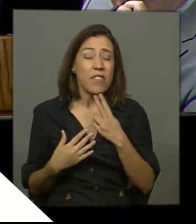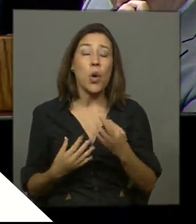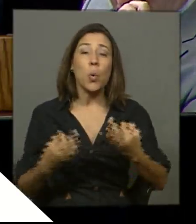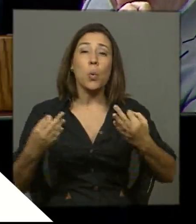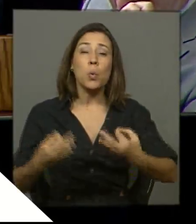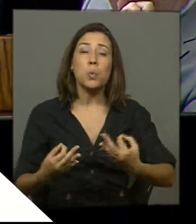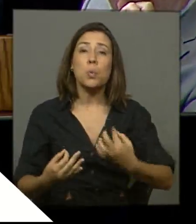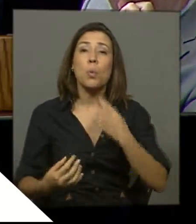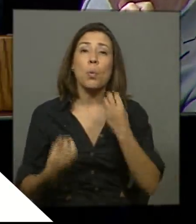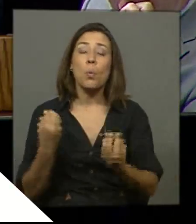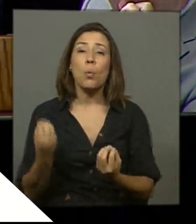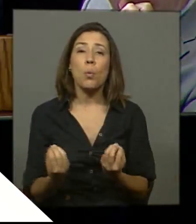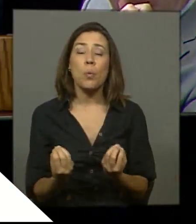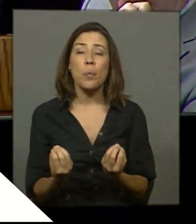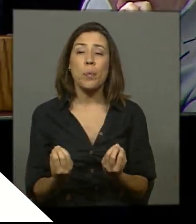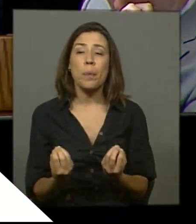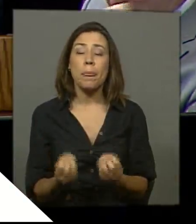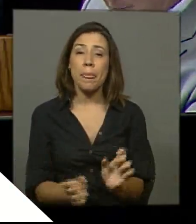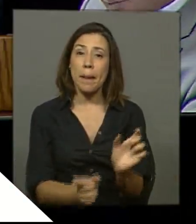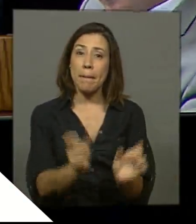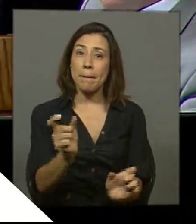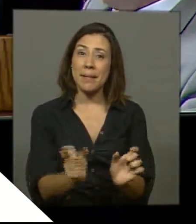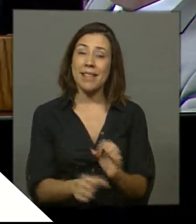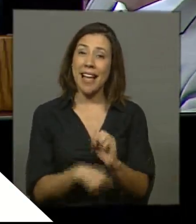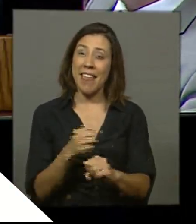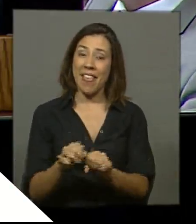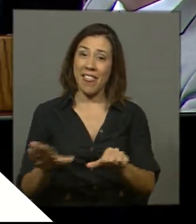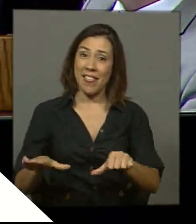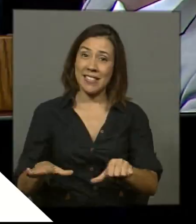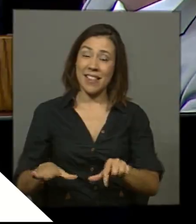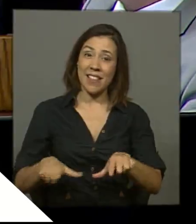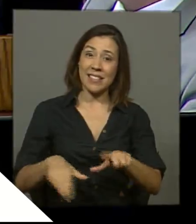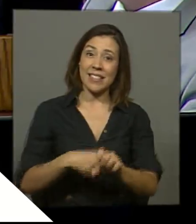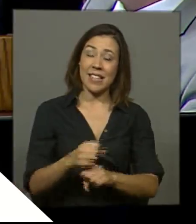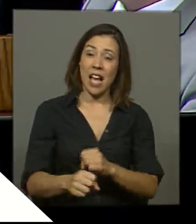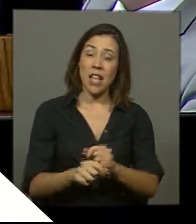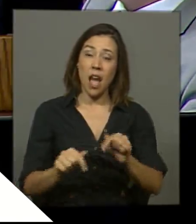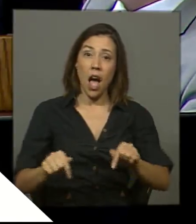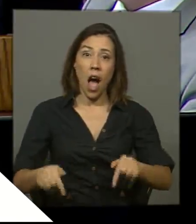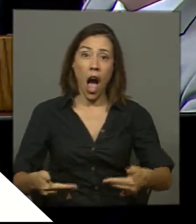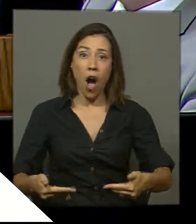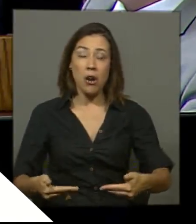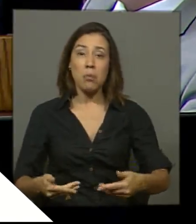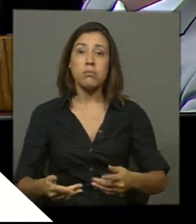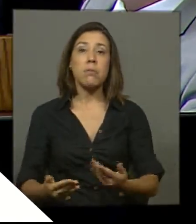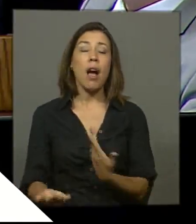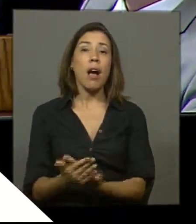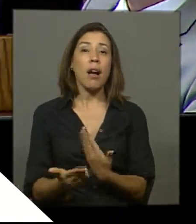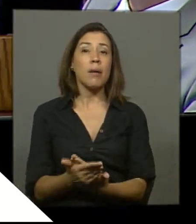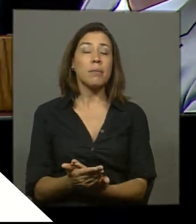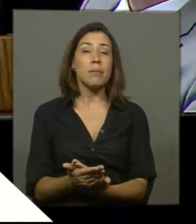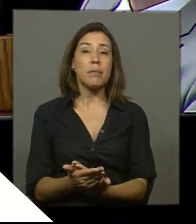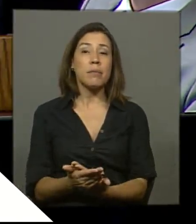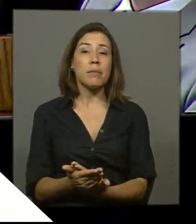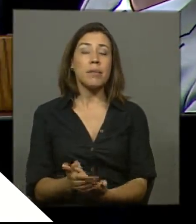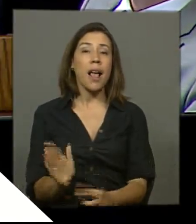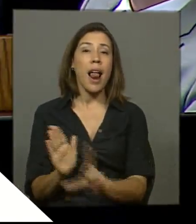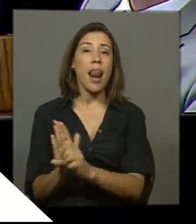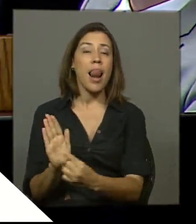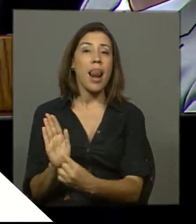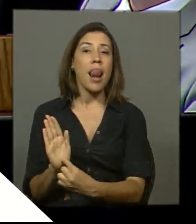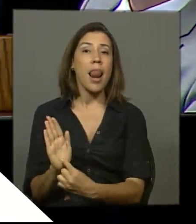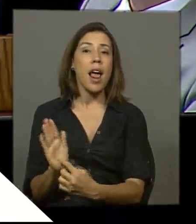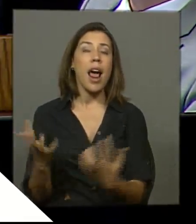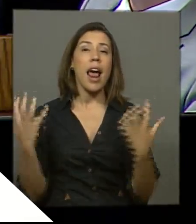precisamente porque personas que tienen entre 16 17 años hoy día se amparan muchas ve muchas veces en la ley